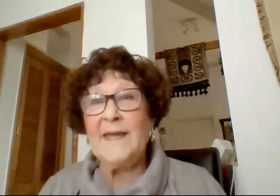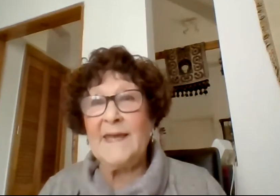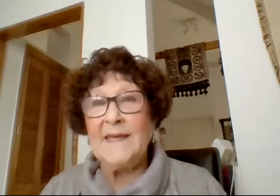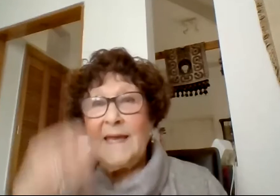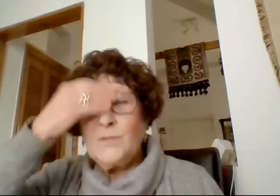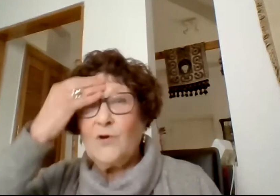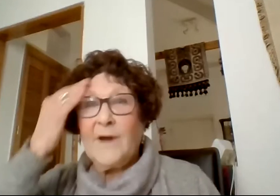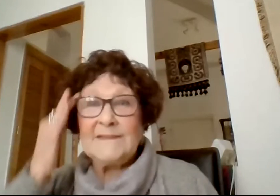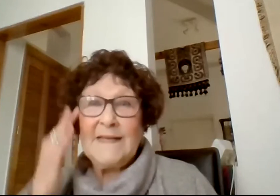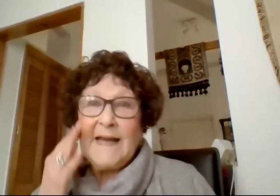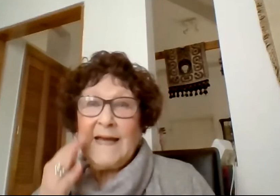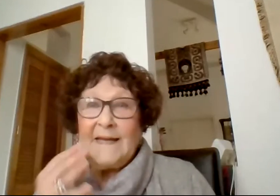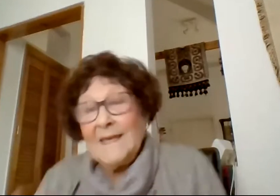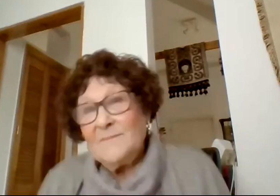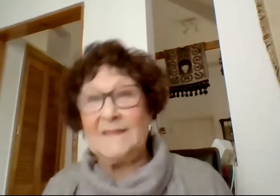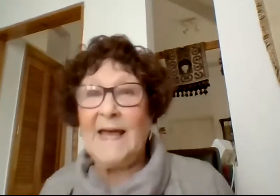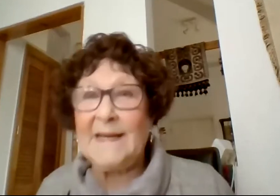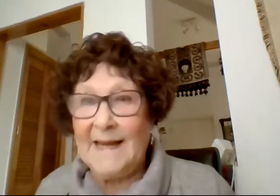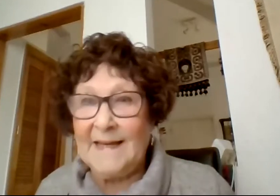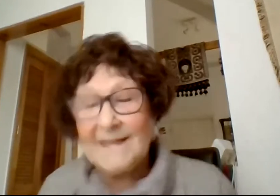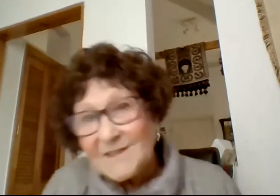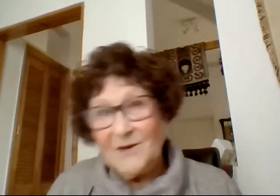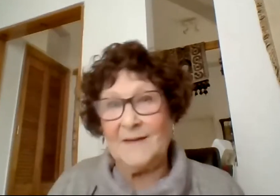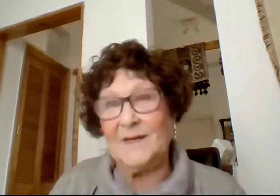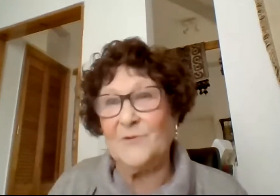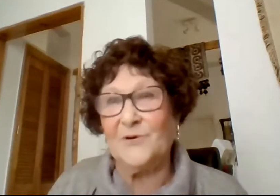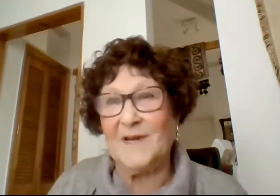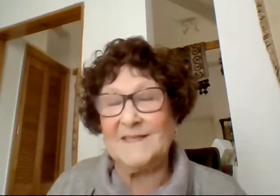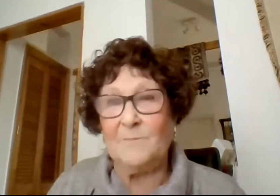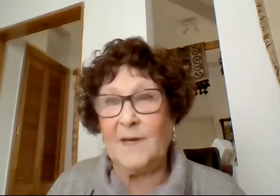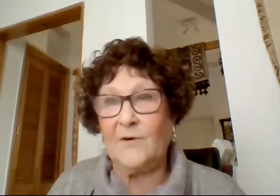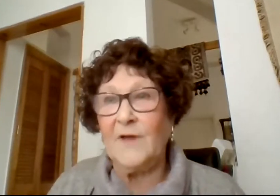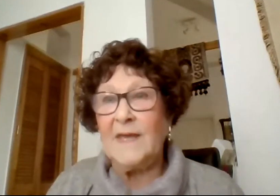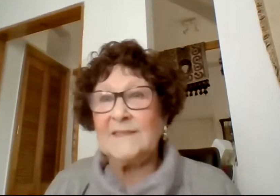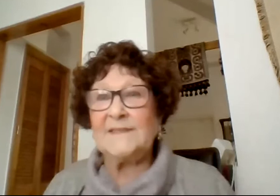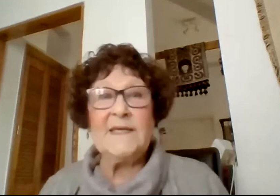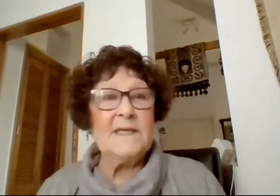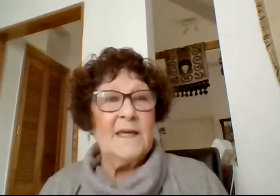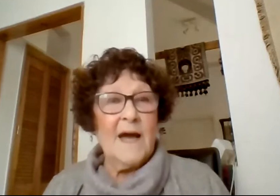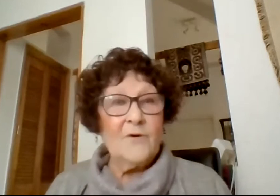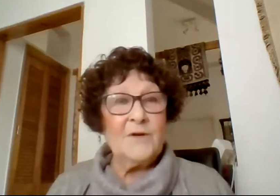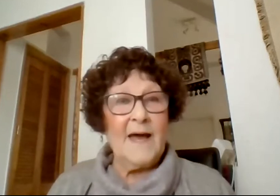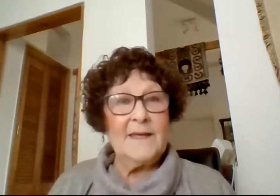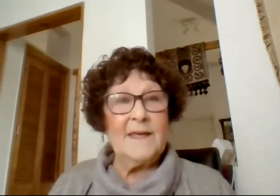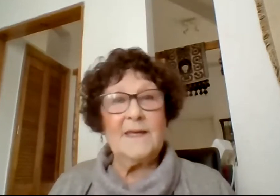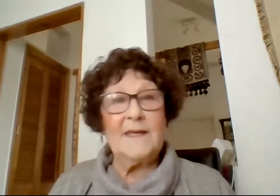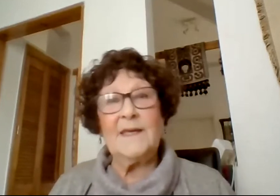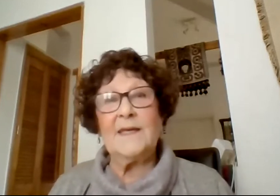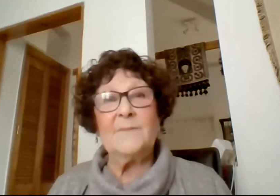ahora gay, tocarse la cara e imitarla. Esa es la neuronas espejo. Si